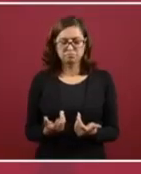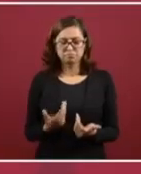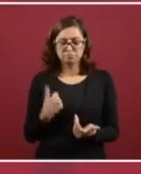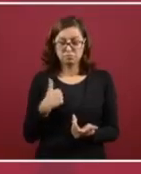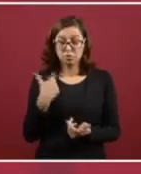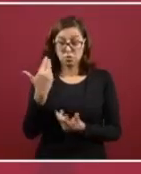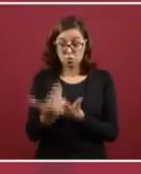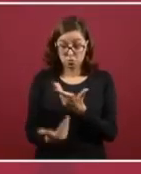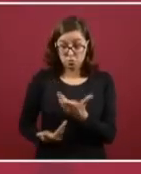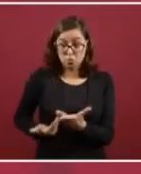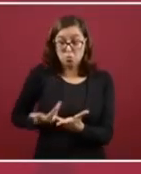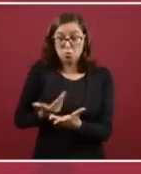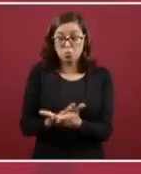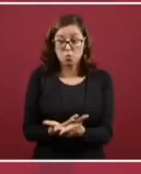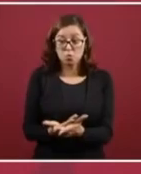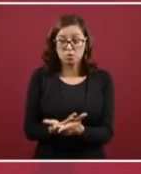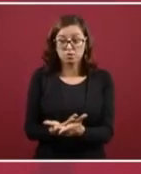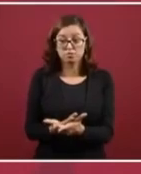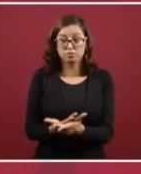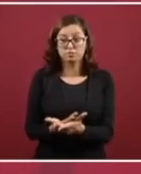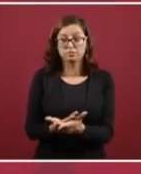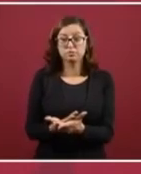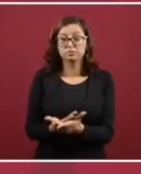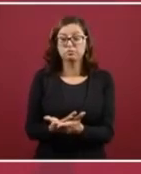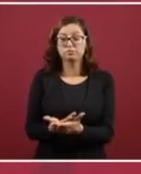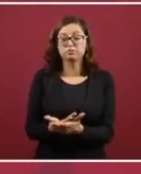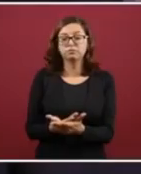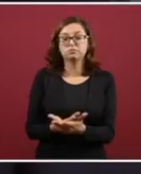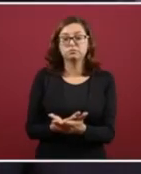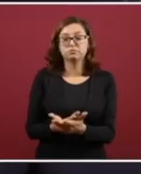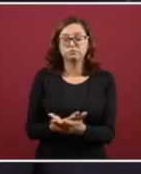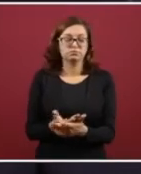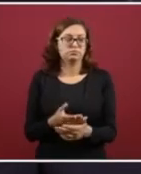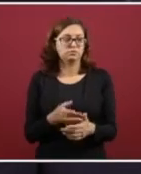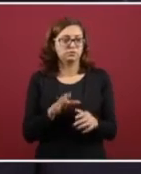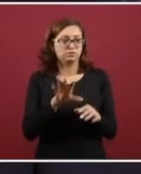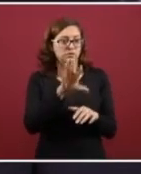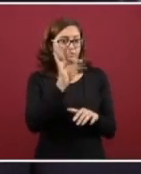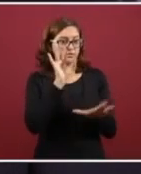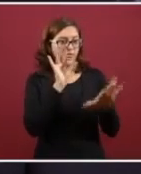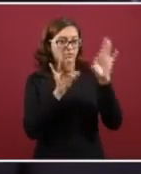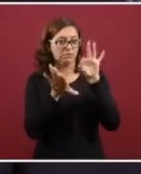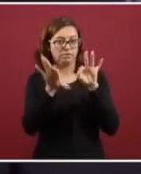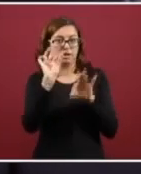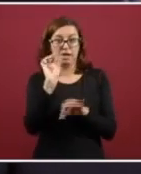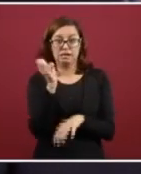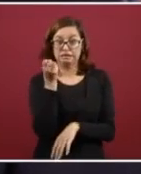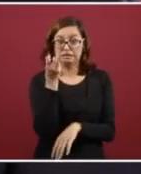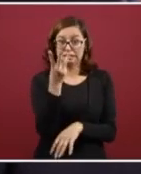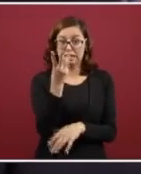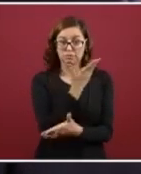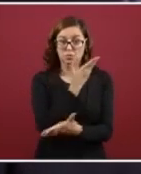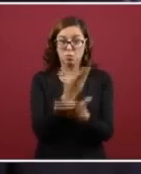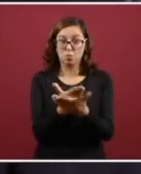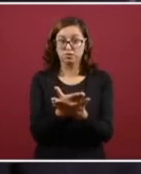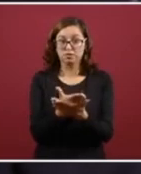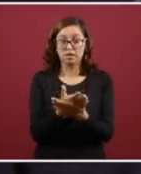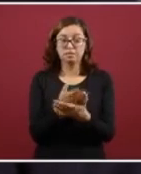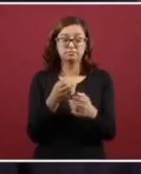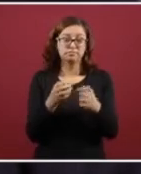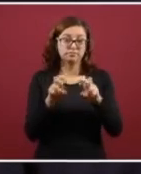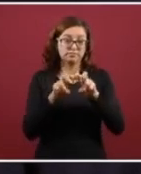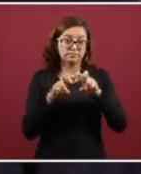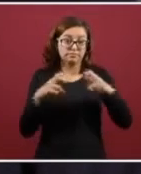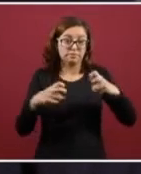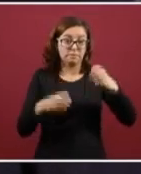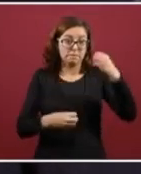proponer a ministros, enviar ternas al Senado para la